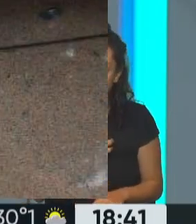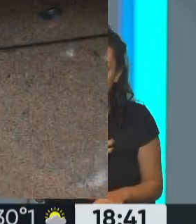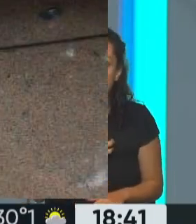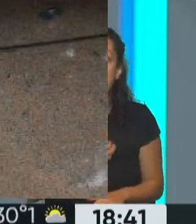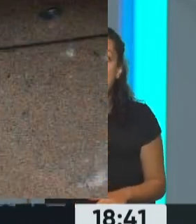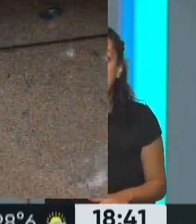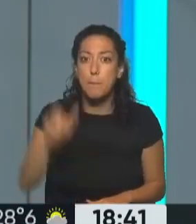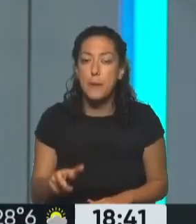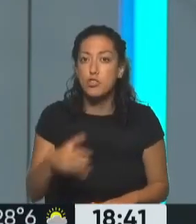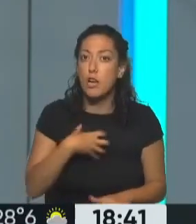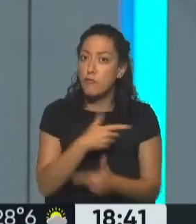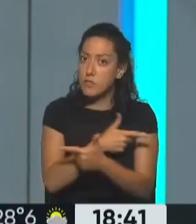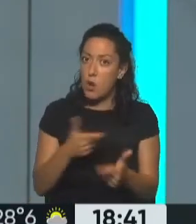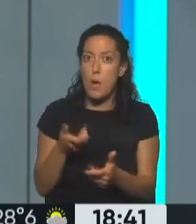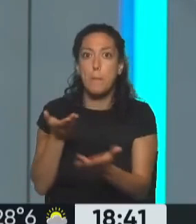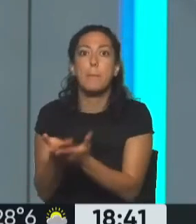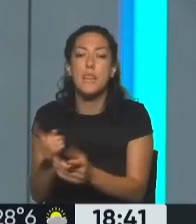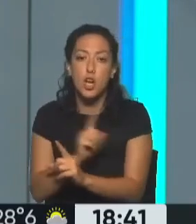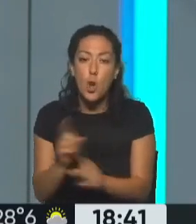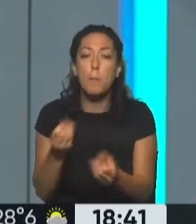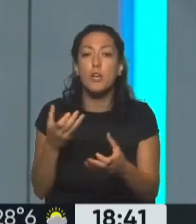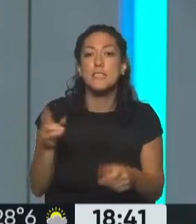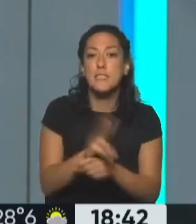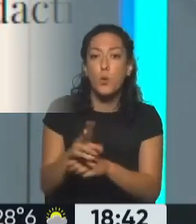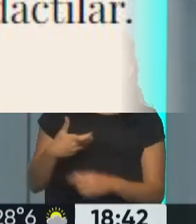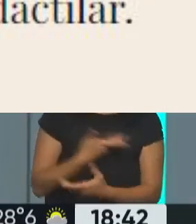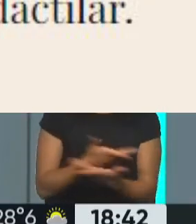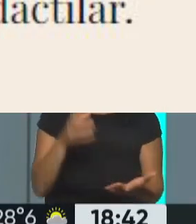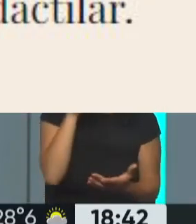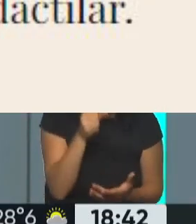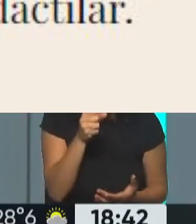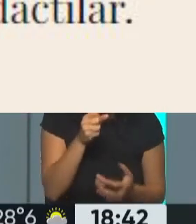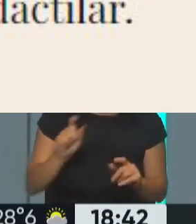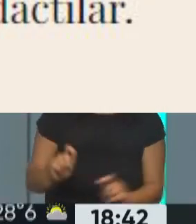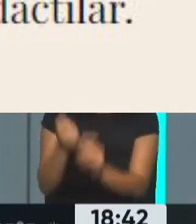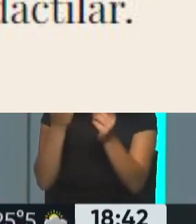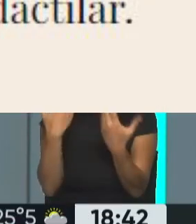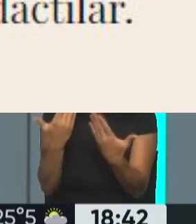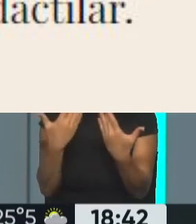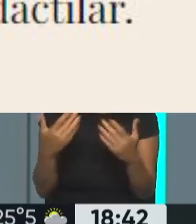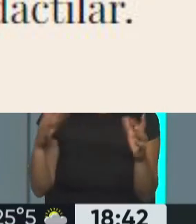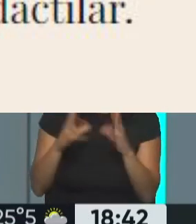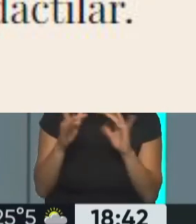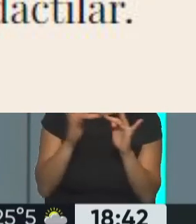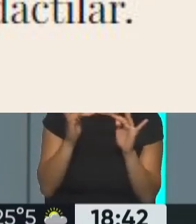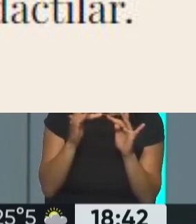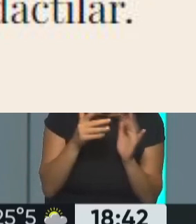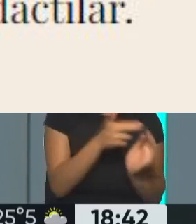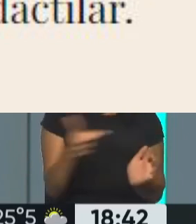distintas de realizar el trámite. 1. En la aplicación móvil de Superbill Jubilados, disponible en la App Store y Google